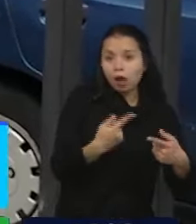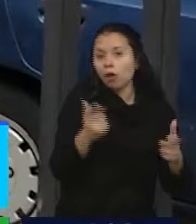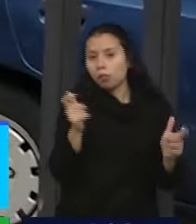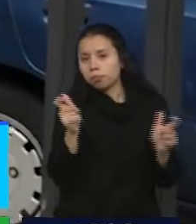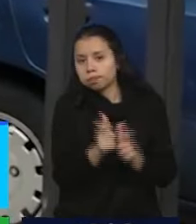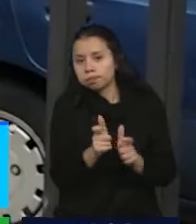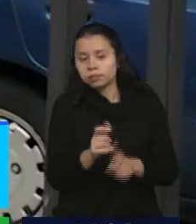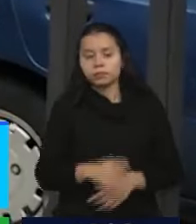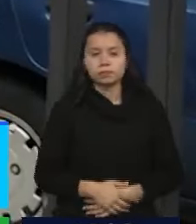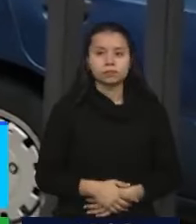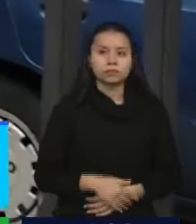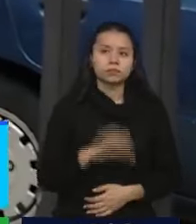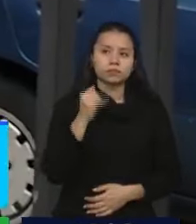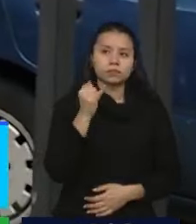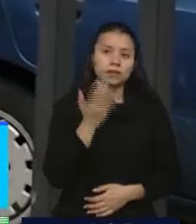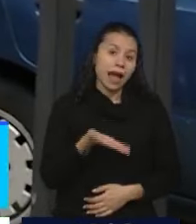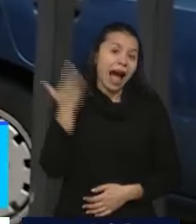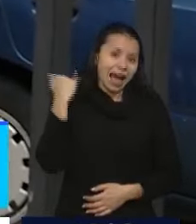expectativa, teníamos esperanza.